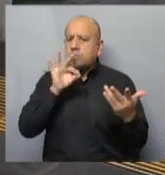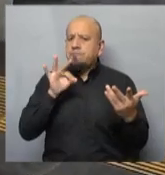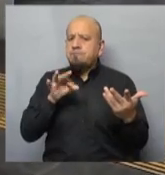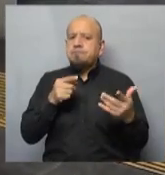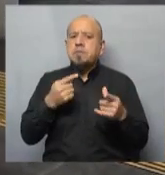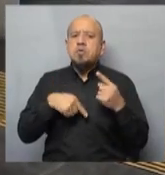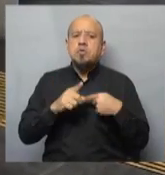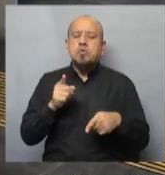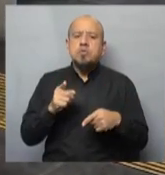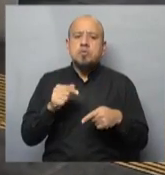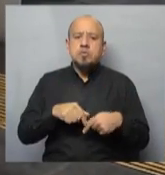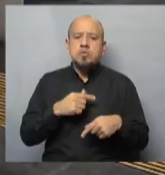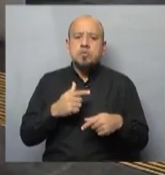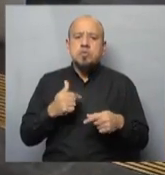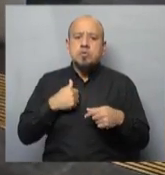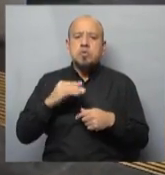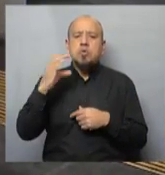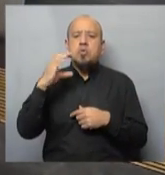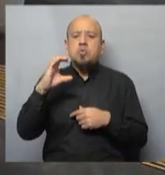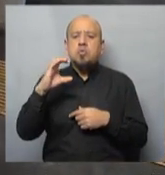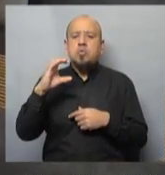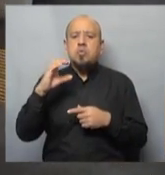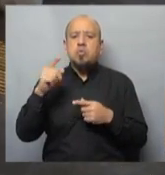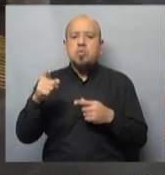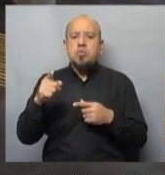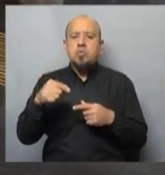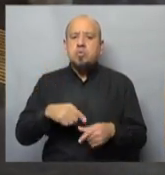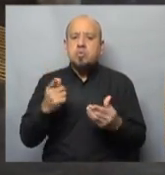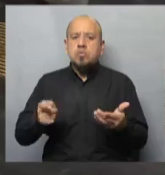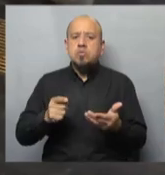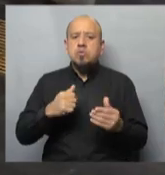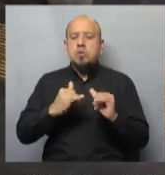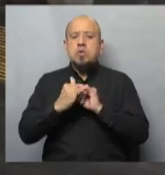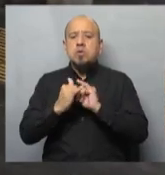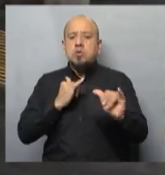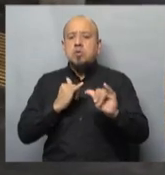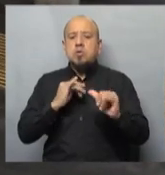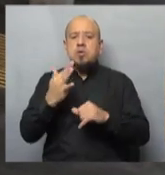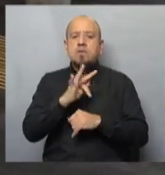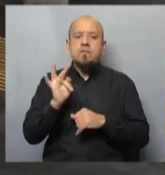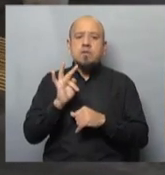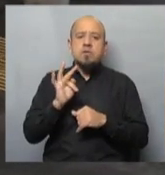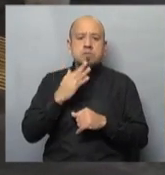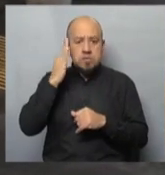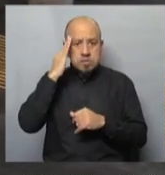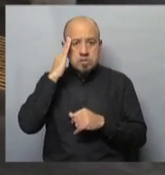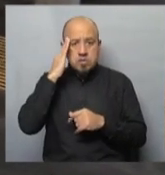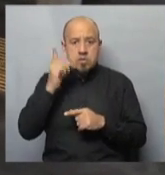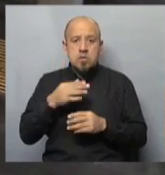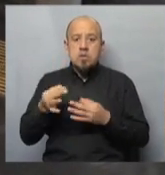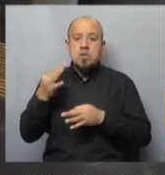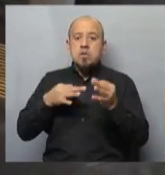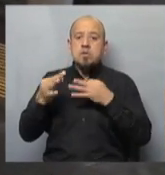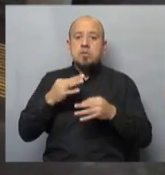Entonces, en conjunto con mi club, la PROA, les escribimos correos a la Federación para ver cuál era su explicación